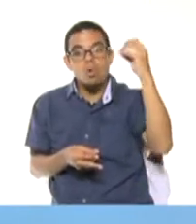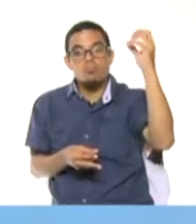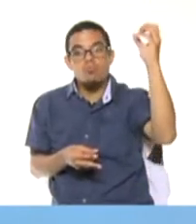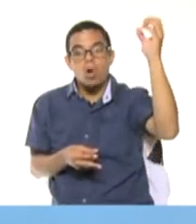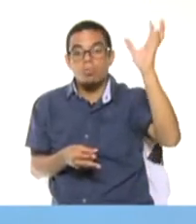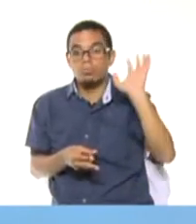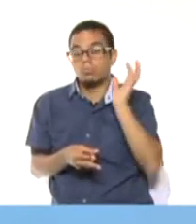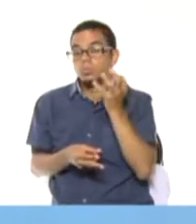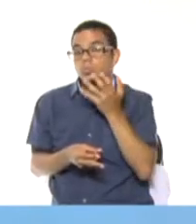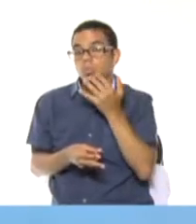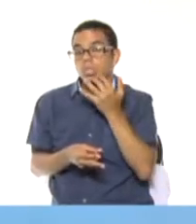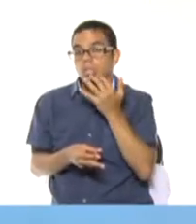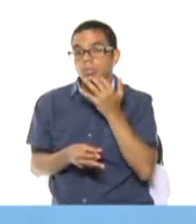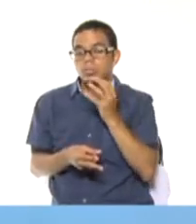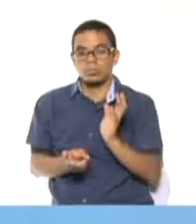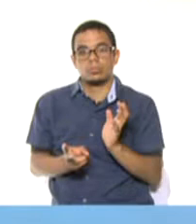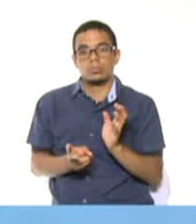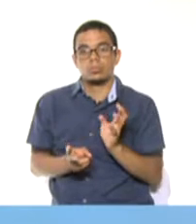gluc,